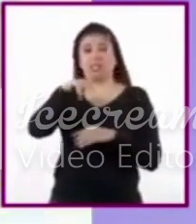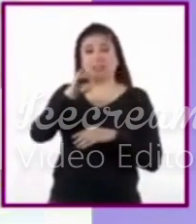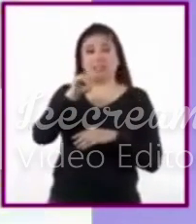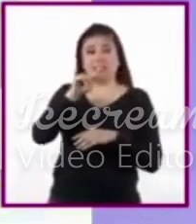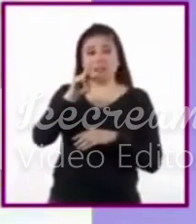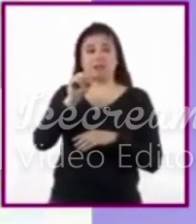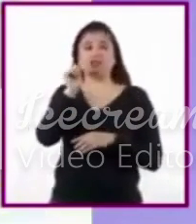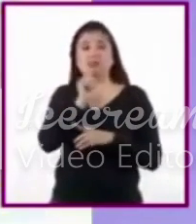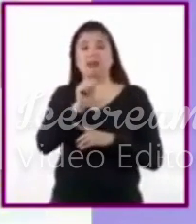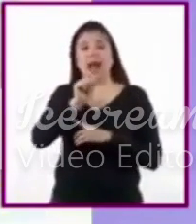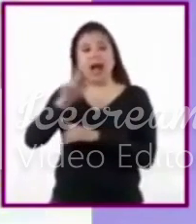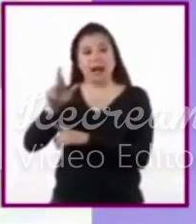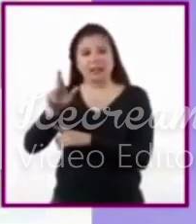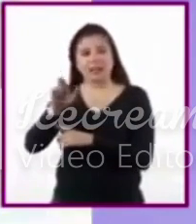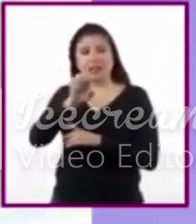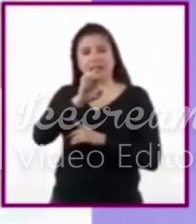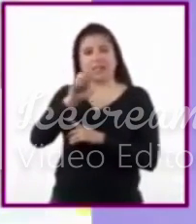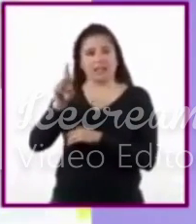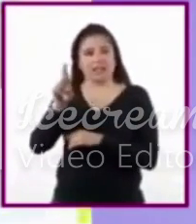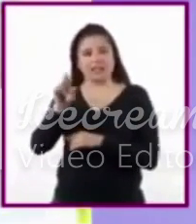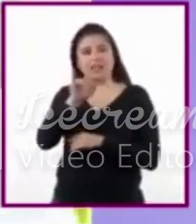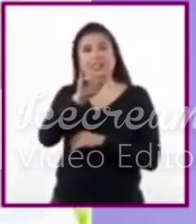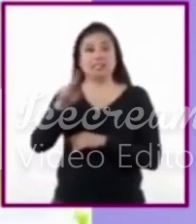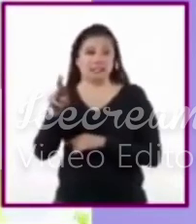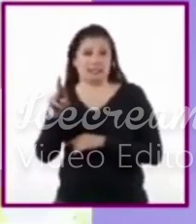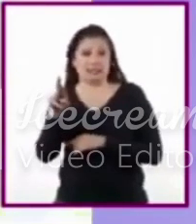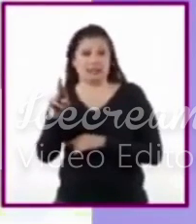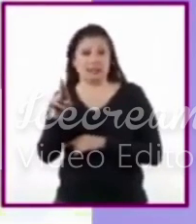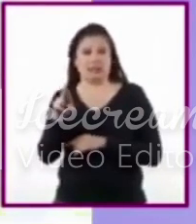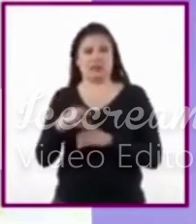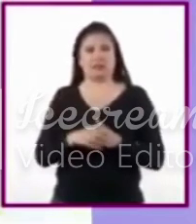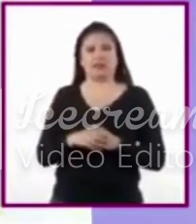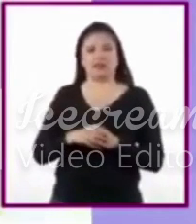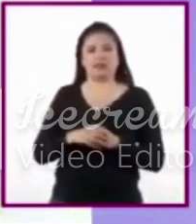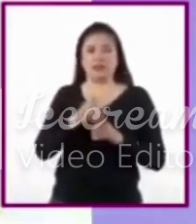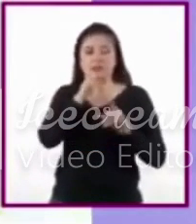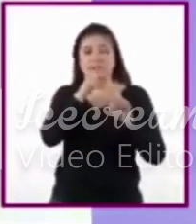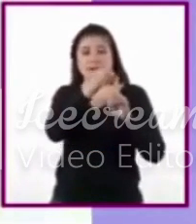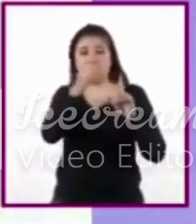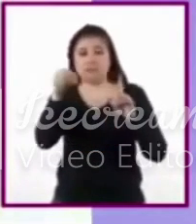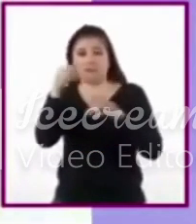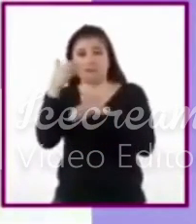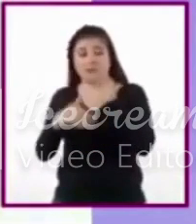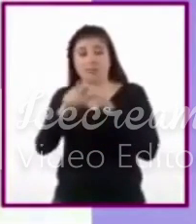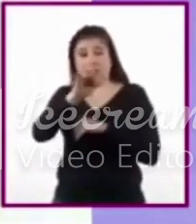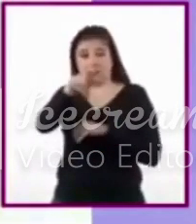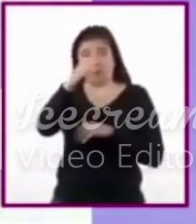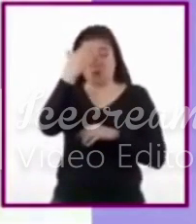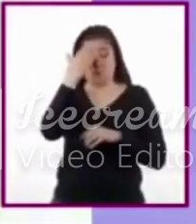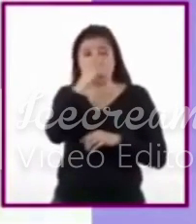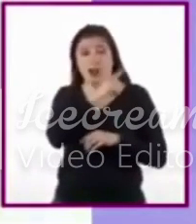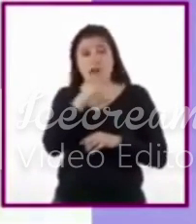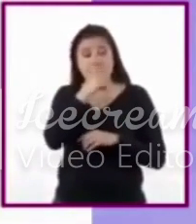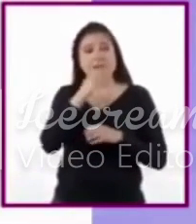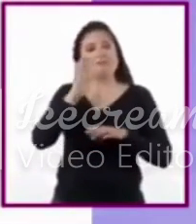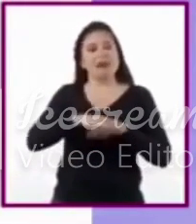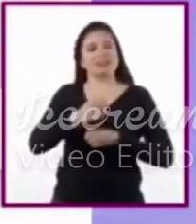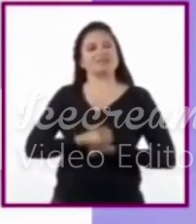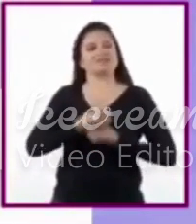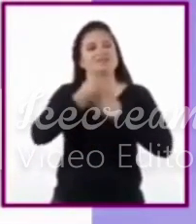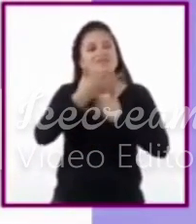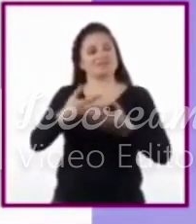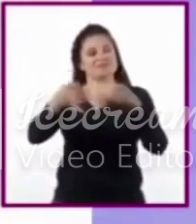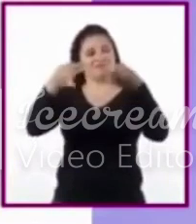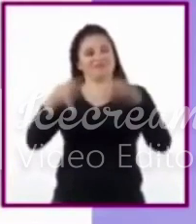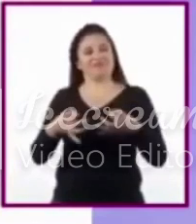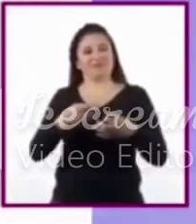siempre terminan en ar, er o ir. Si conocieras mejor tu lengua, te expresarías con mayor propiedad